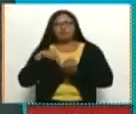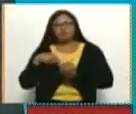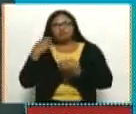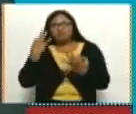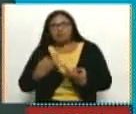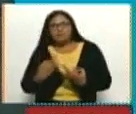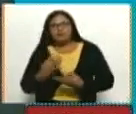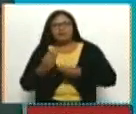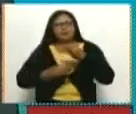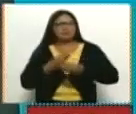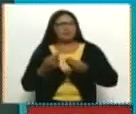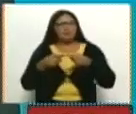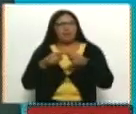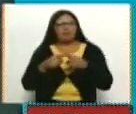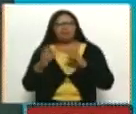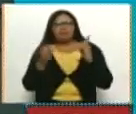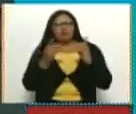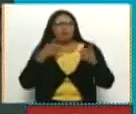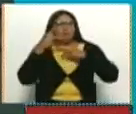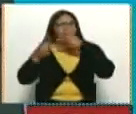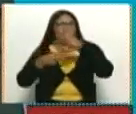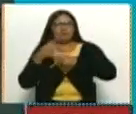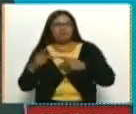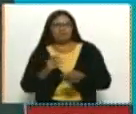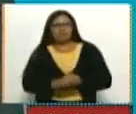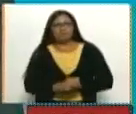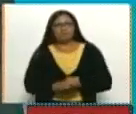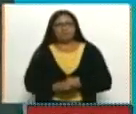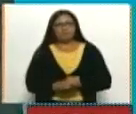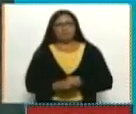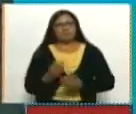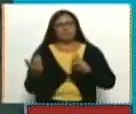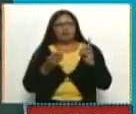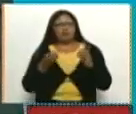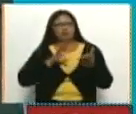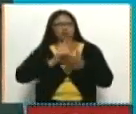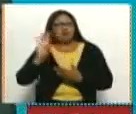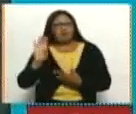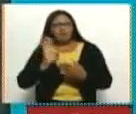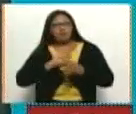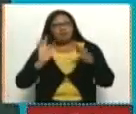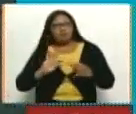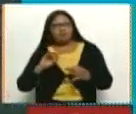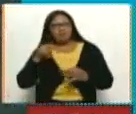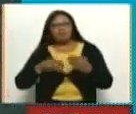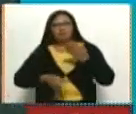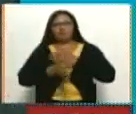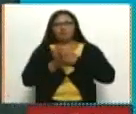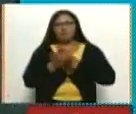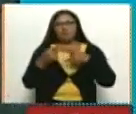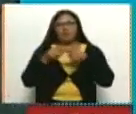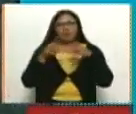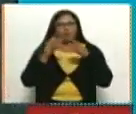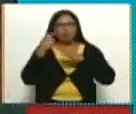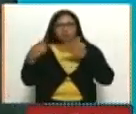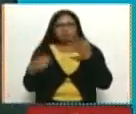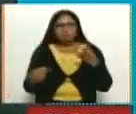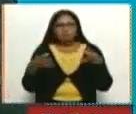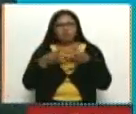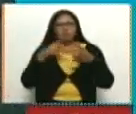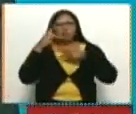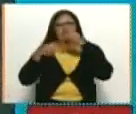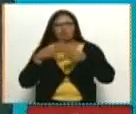hemos buscado, el diálogo político, un diálogo soberano, un diálogo permanente entre todos los sectores